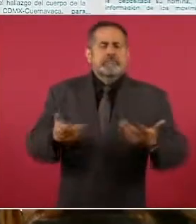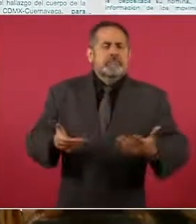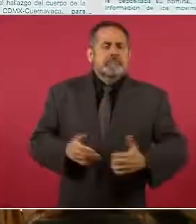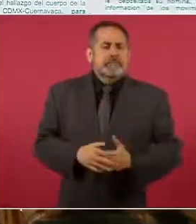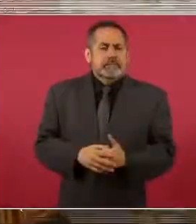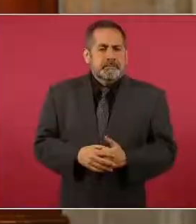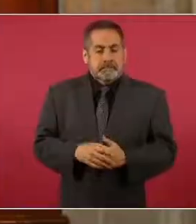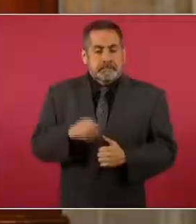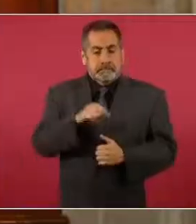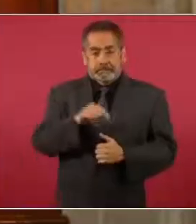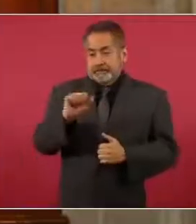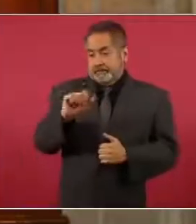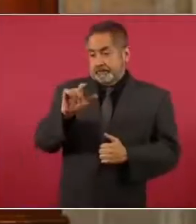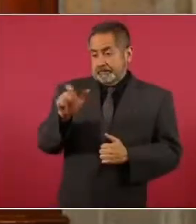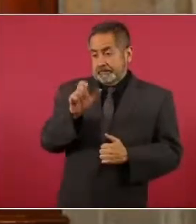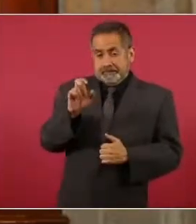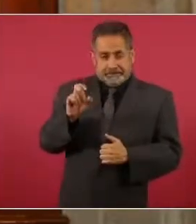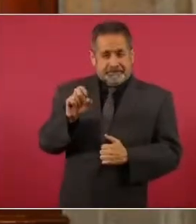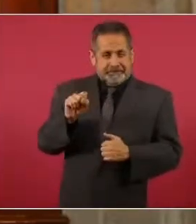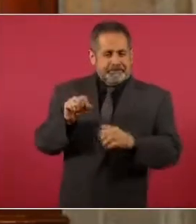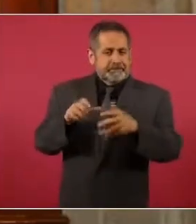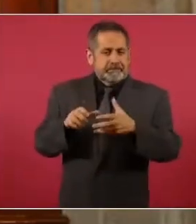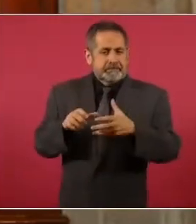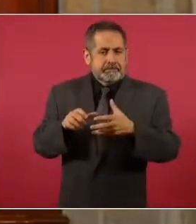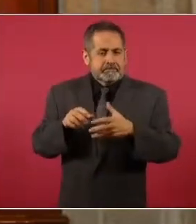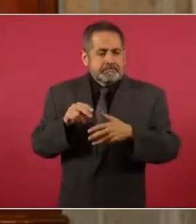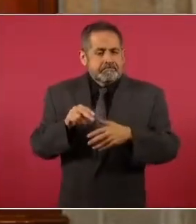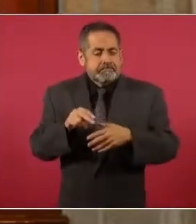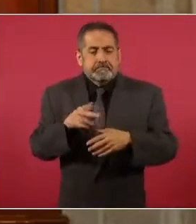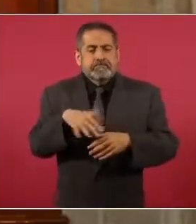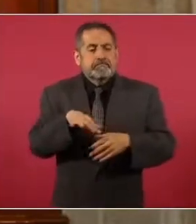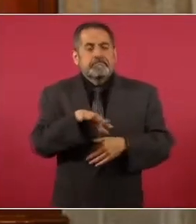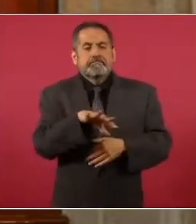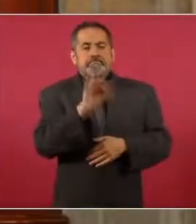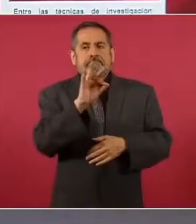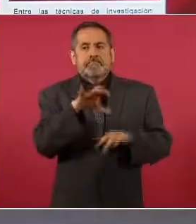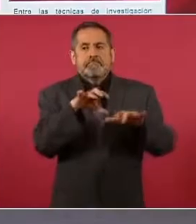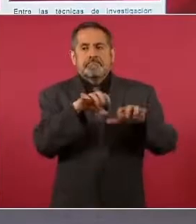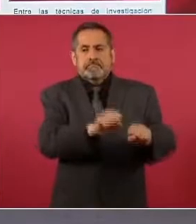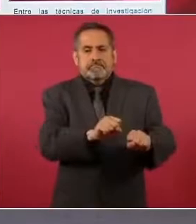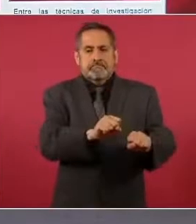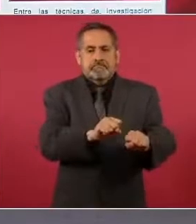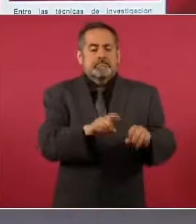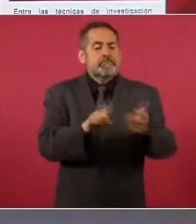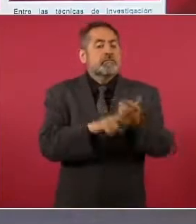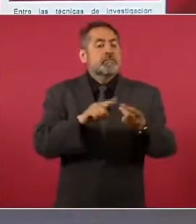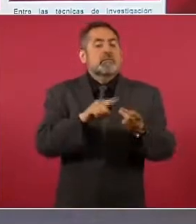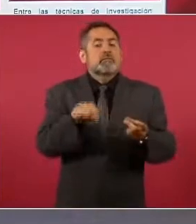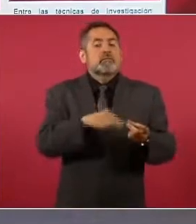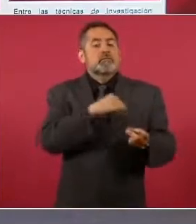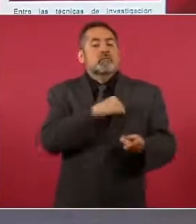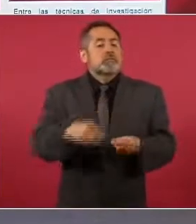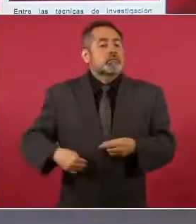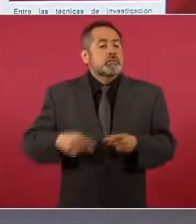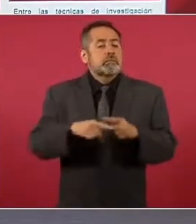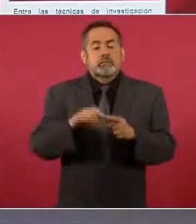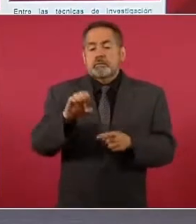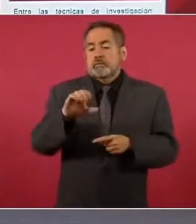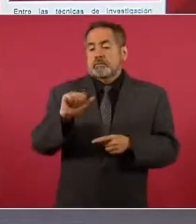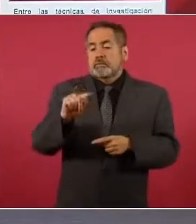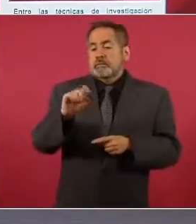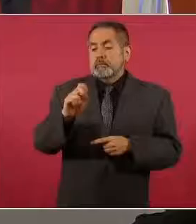de Alexis N., al que finalmente se lo localizó y se le detuvo en el municipio de